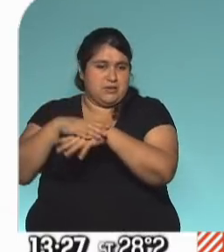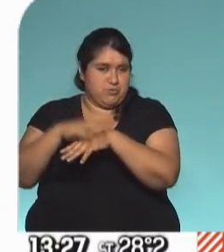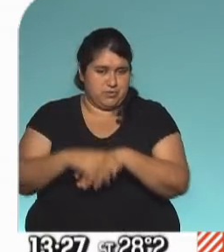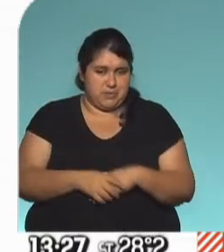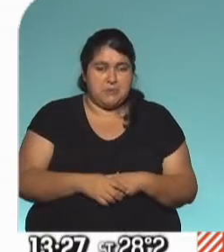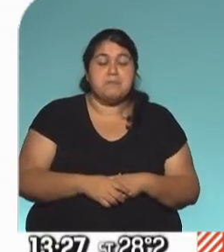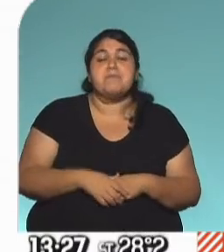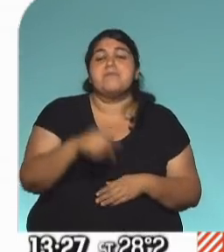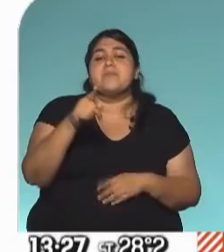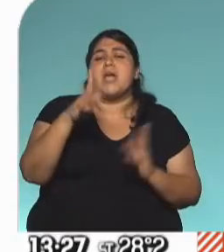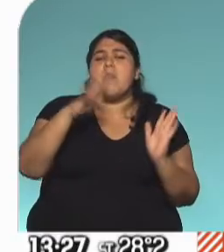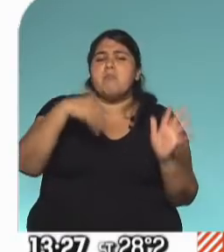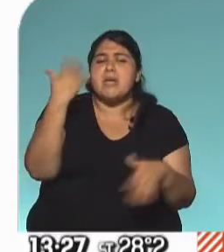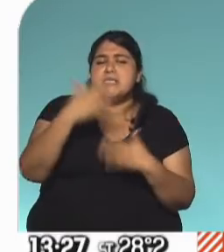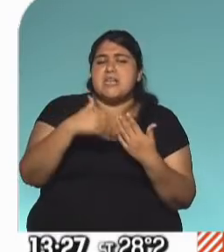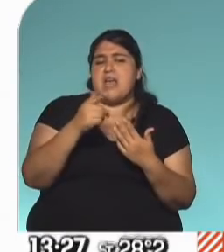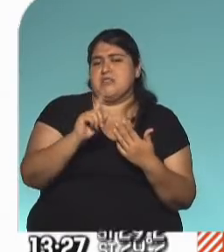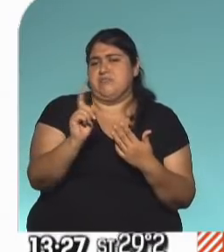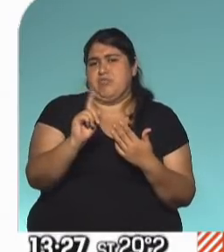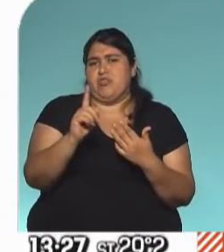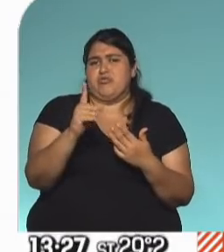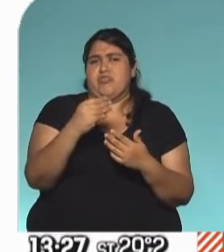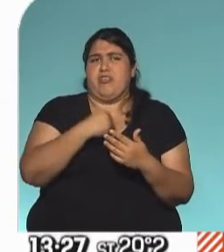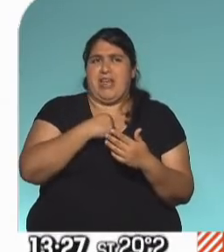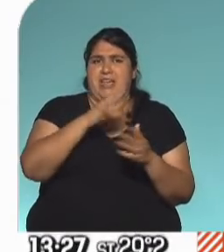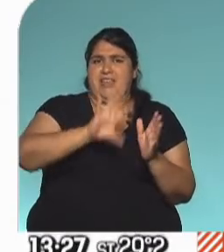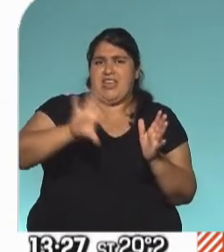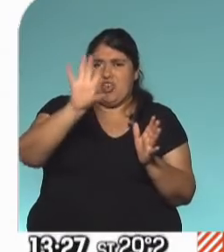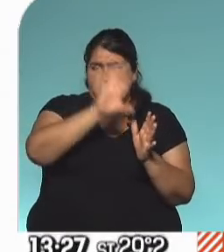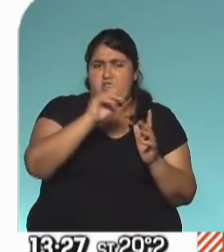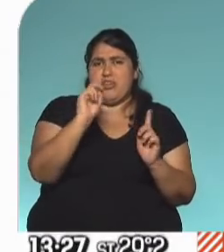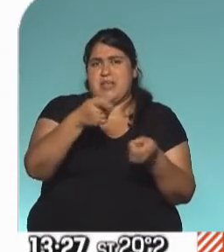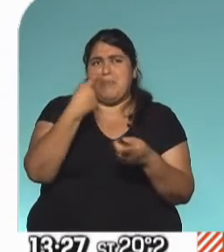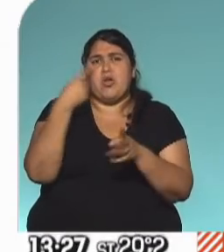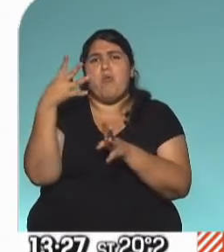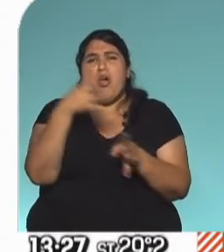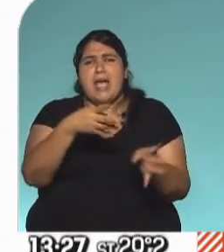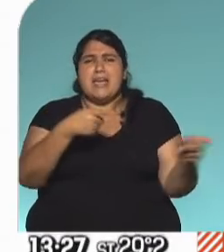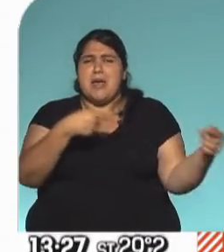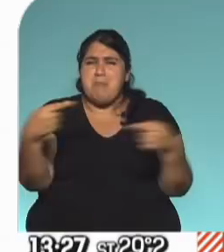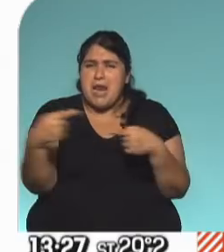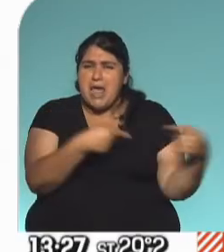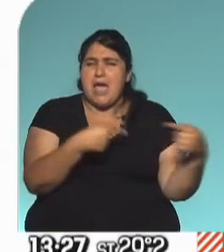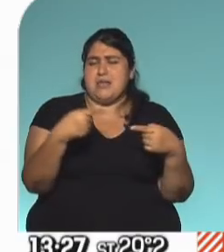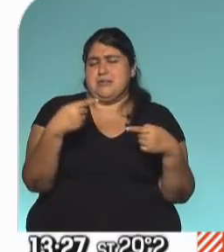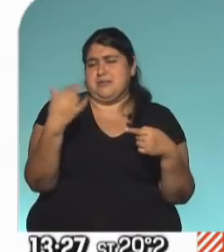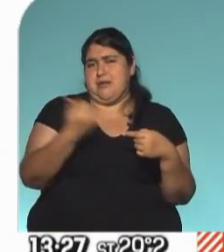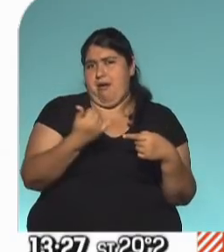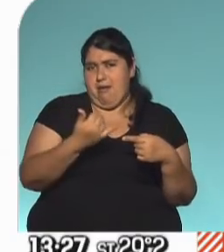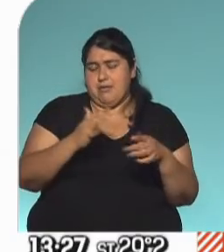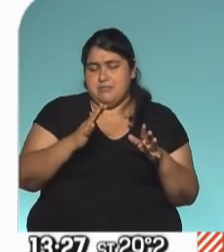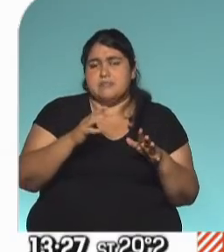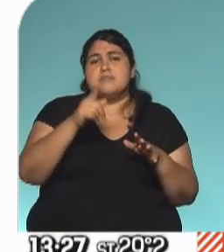no es tanto la mezcla de distintas religiones, sino los combates, las peleas tribales que existen entre sí, con una